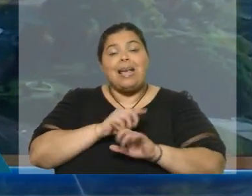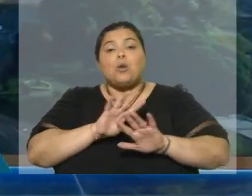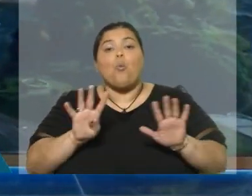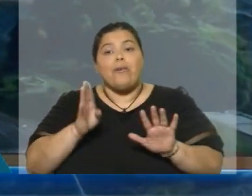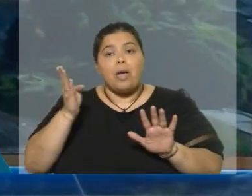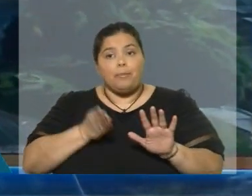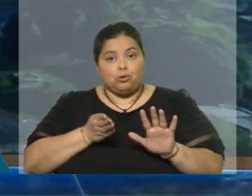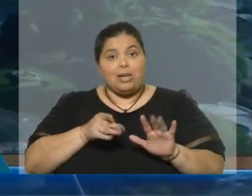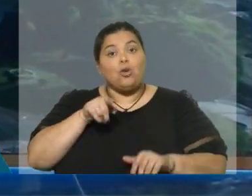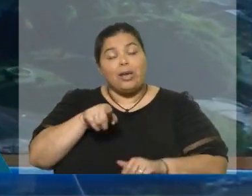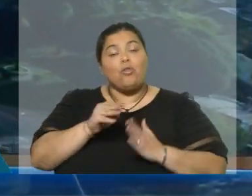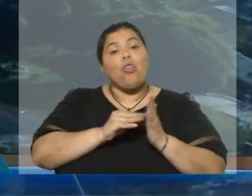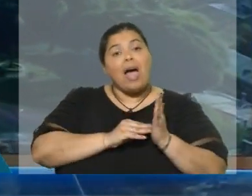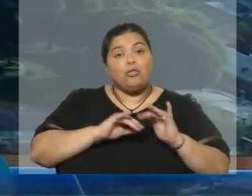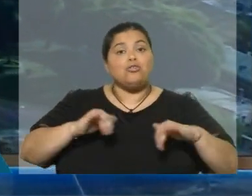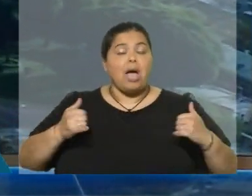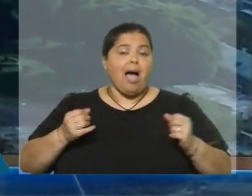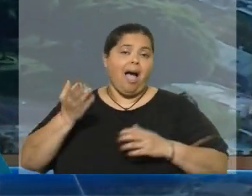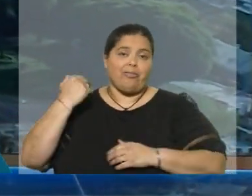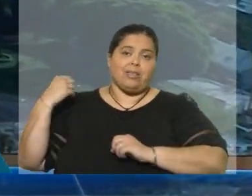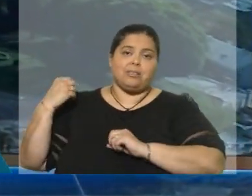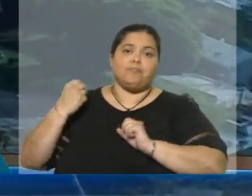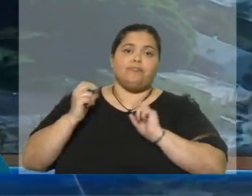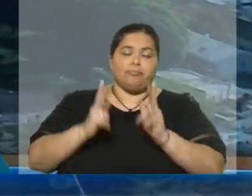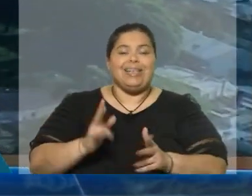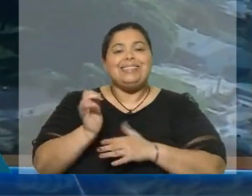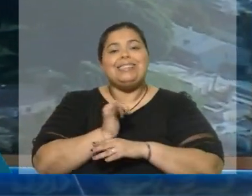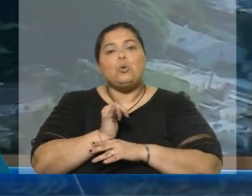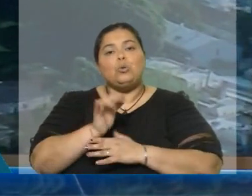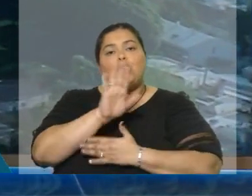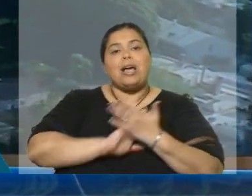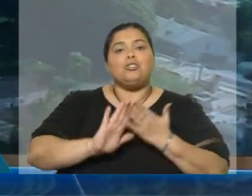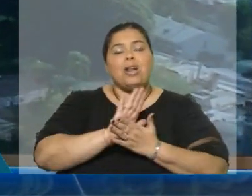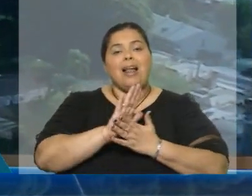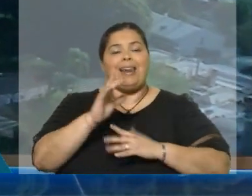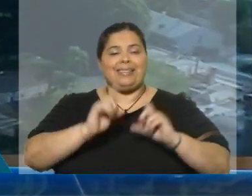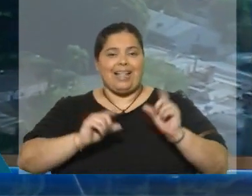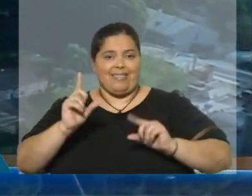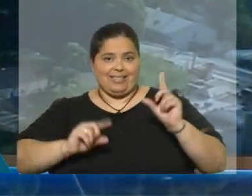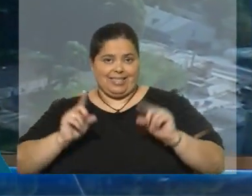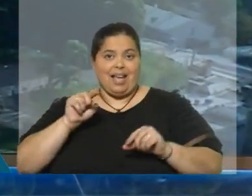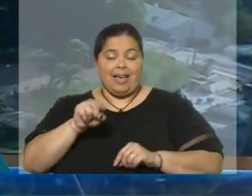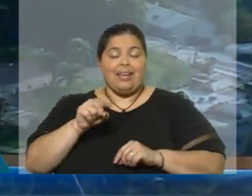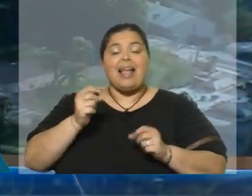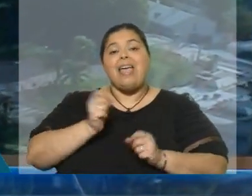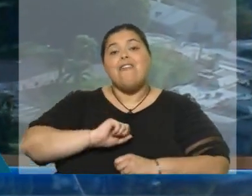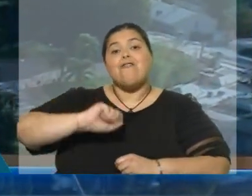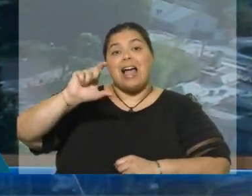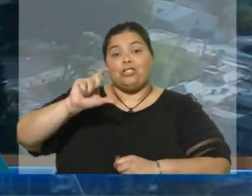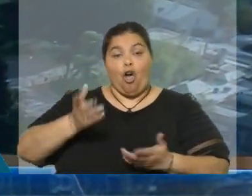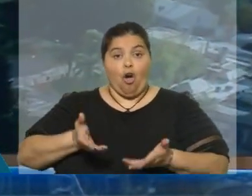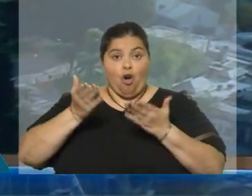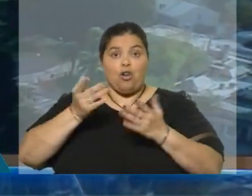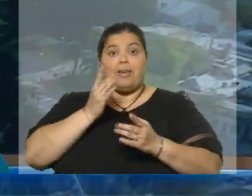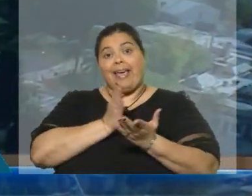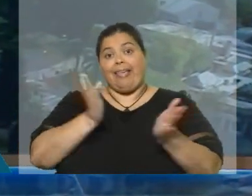esto de acuerdo a datos difundidos por el Instituto Nacional de estadística la inflación interanual se moderó